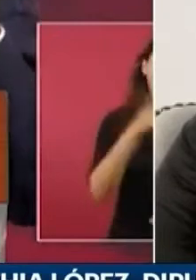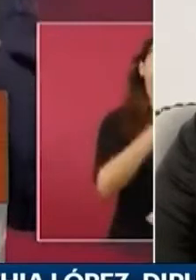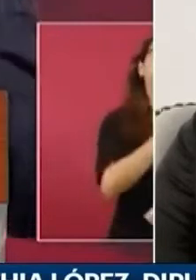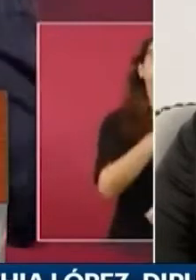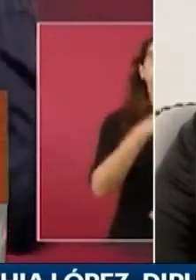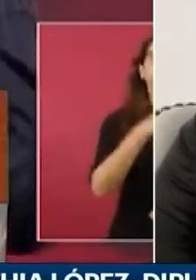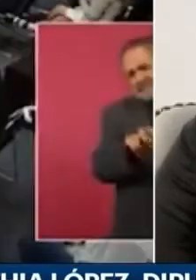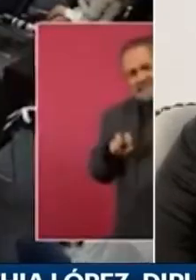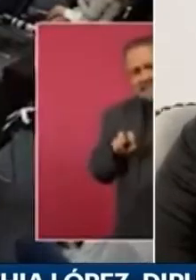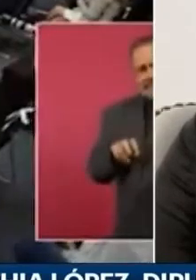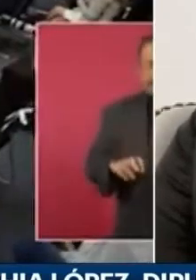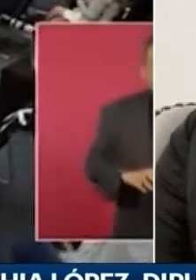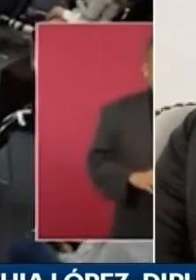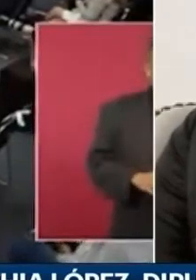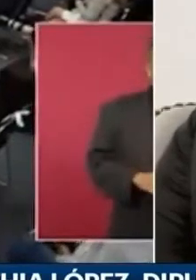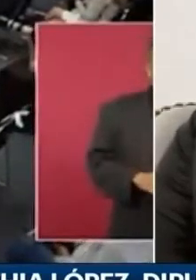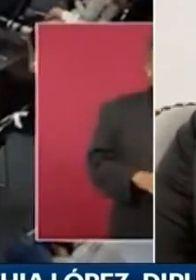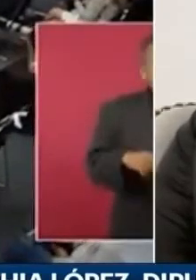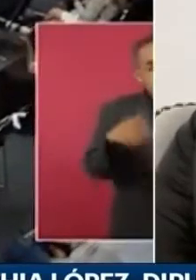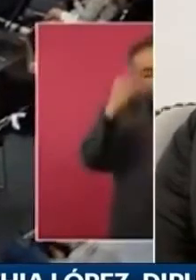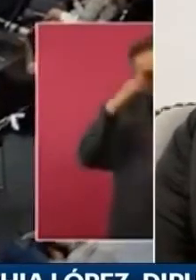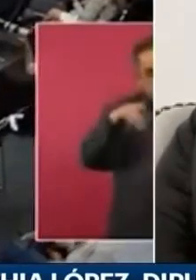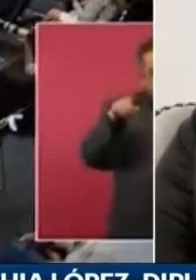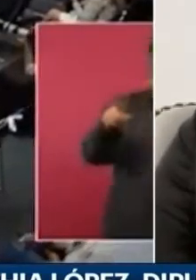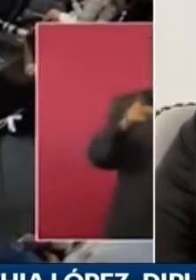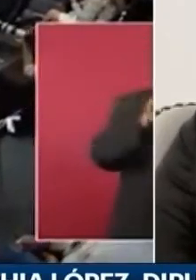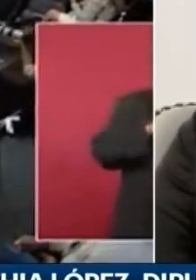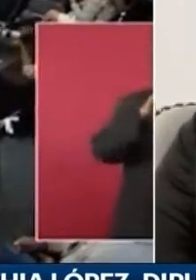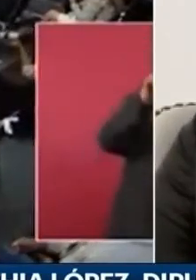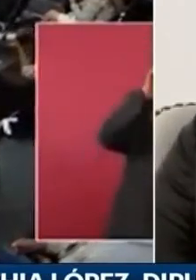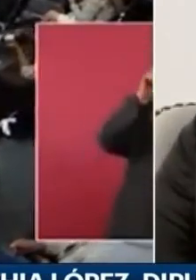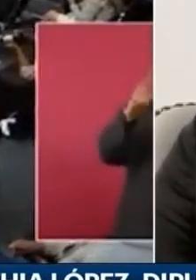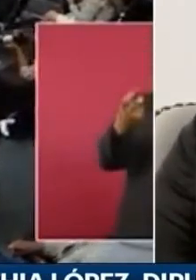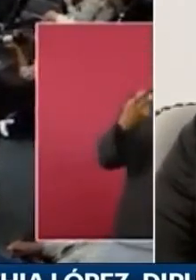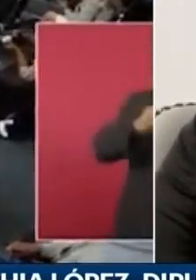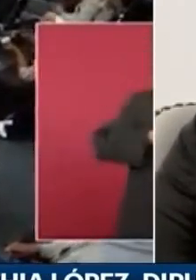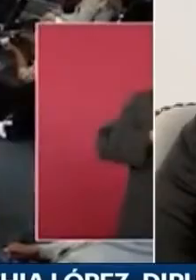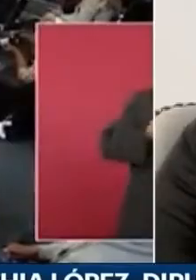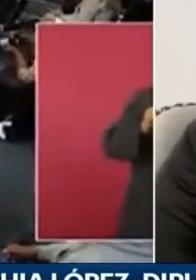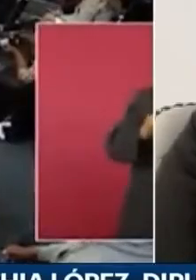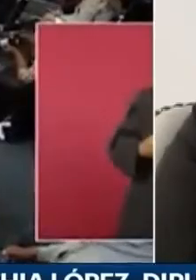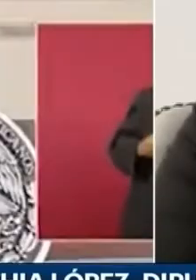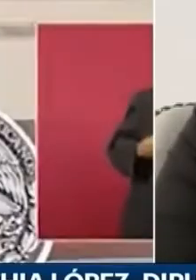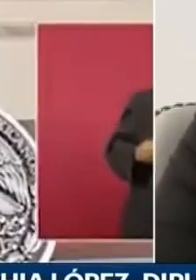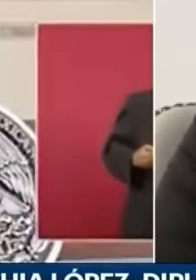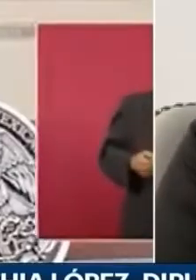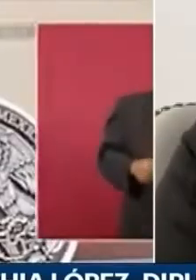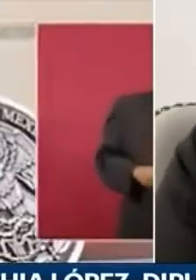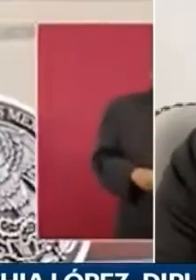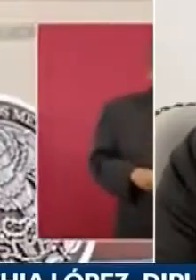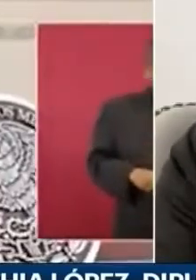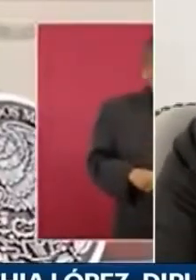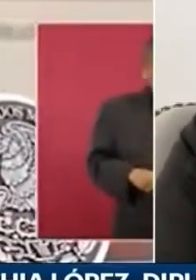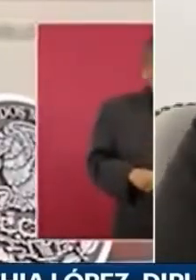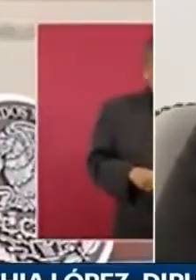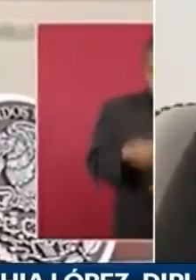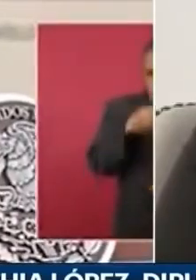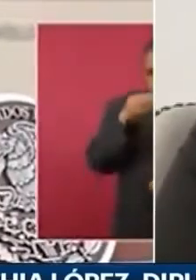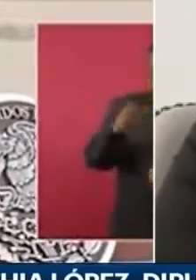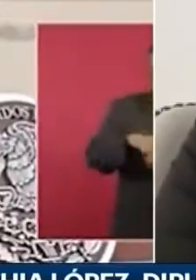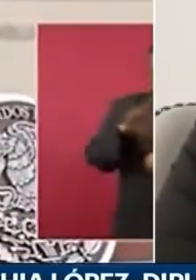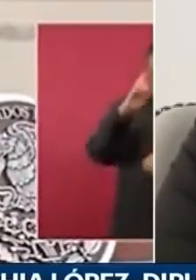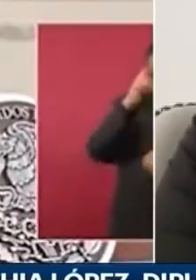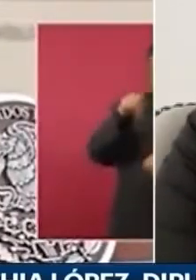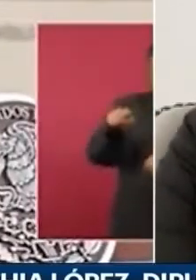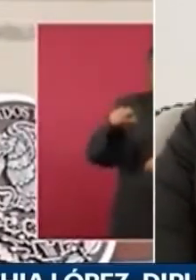aquí lo hace todo el tiempo, de anticonstitucionalidad, ¿no? Todo el tiempo, pero aquí está viendo, se está interviniendo en un país que a México no le